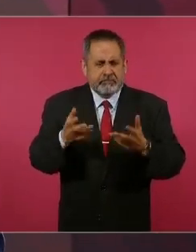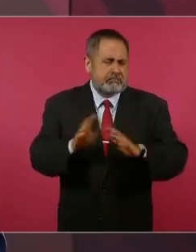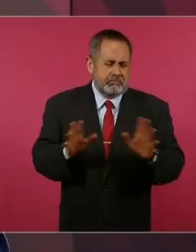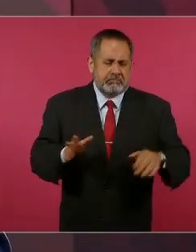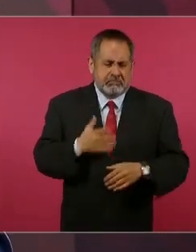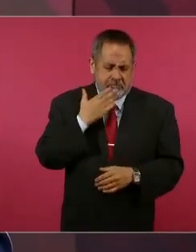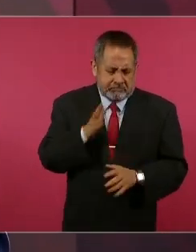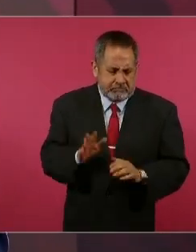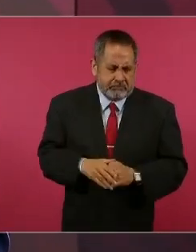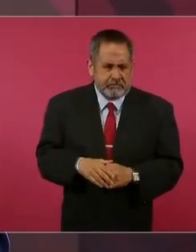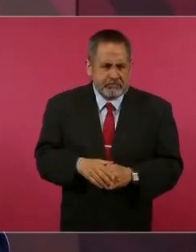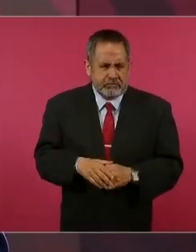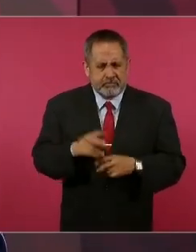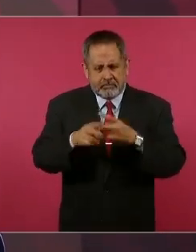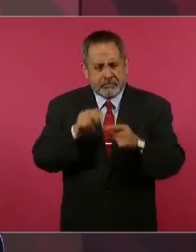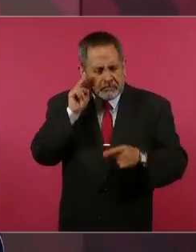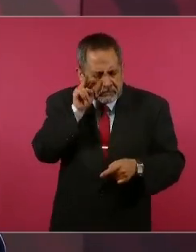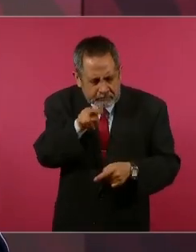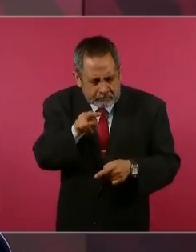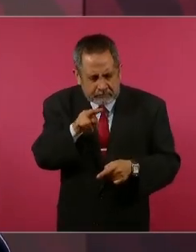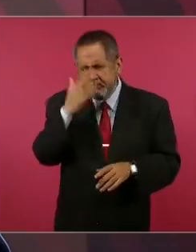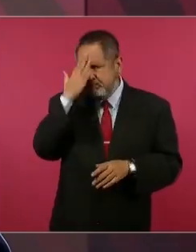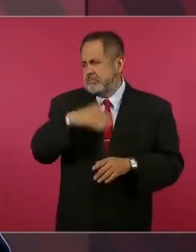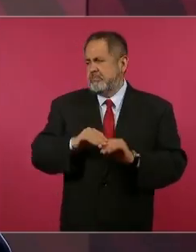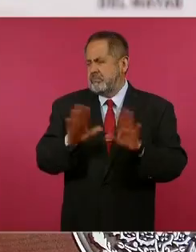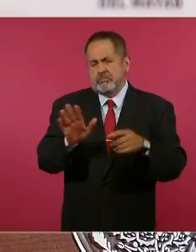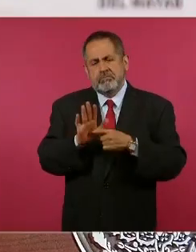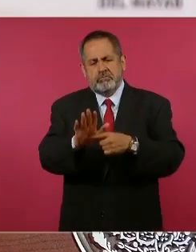entonces ahí se va a saber.